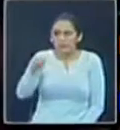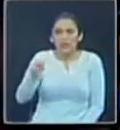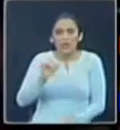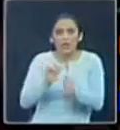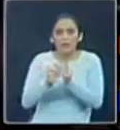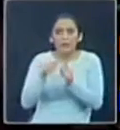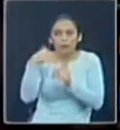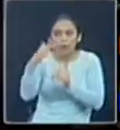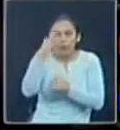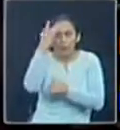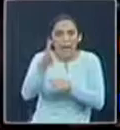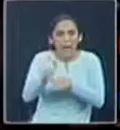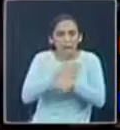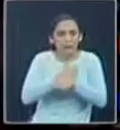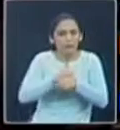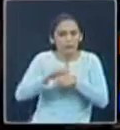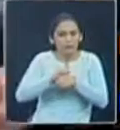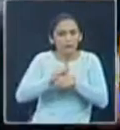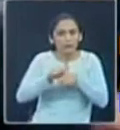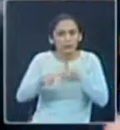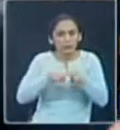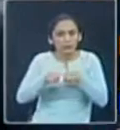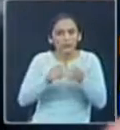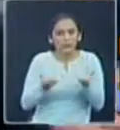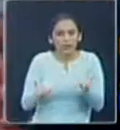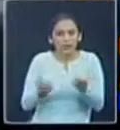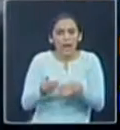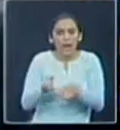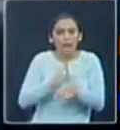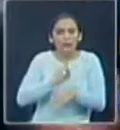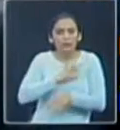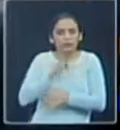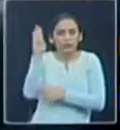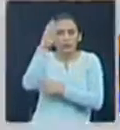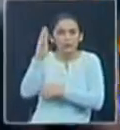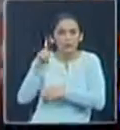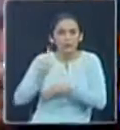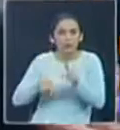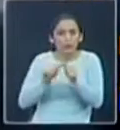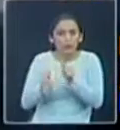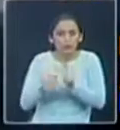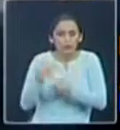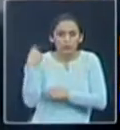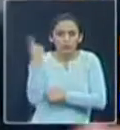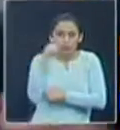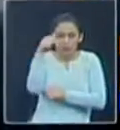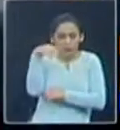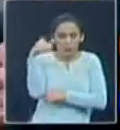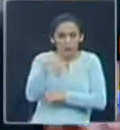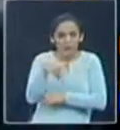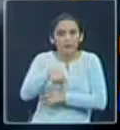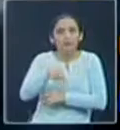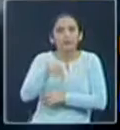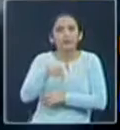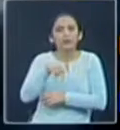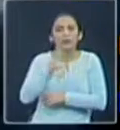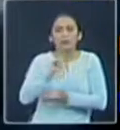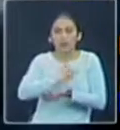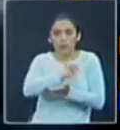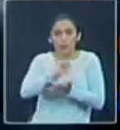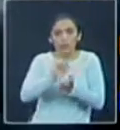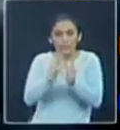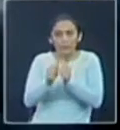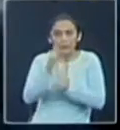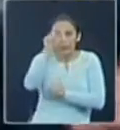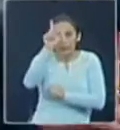clasificó. Por eso es que no estuvo ningún brasileño, por eso es que no estuvo ningún chileno, por eso es que no estuvo nadie más de Sudamérica. Y para el tema que hemos visto, una crítica, pero ya